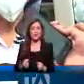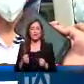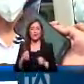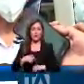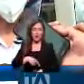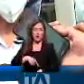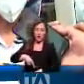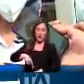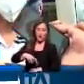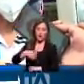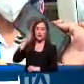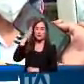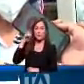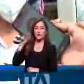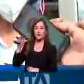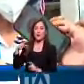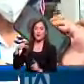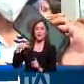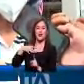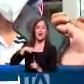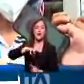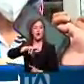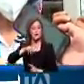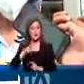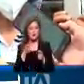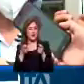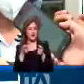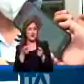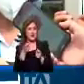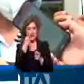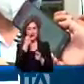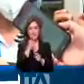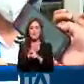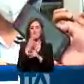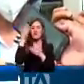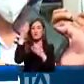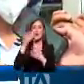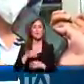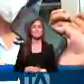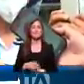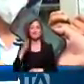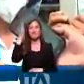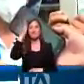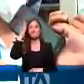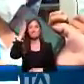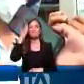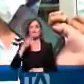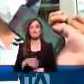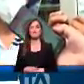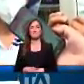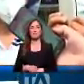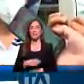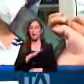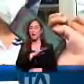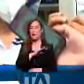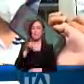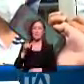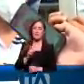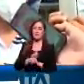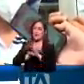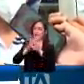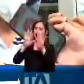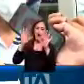de los alcances de quienes nos atacaron, de cómo se manejan estos intereses políticos, económicos y criminales. Hay que decirlo